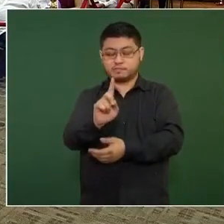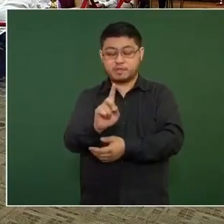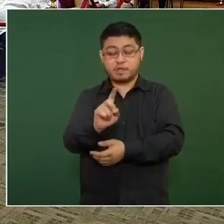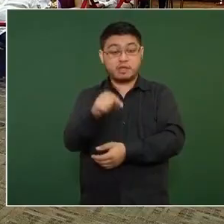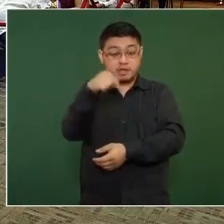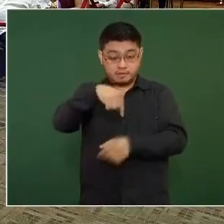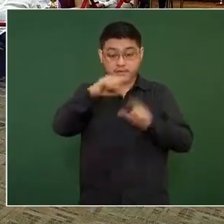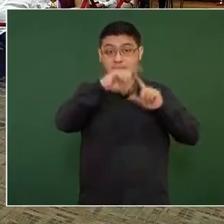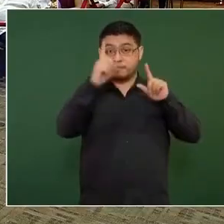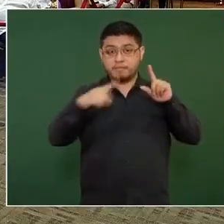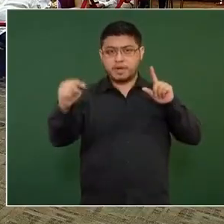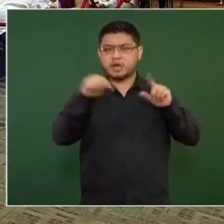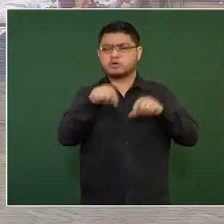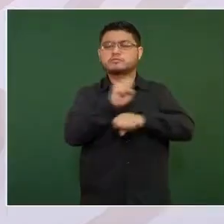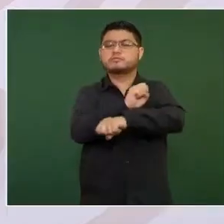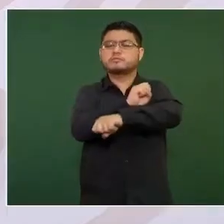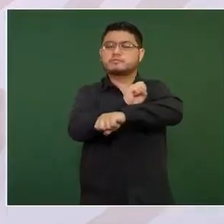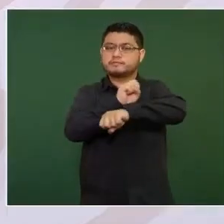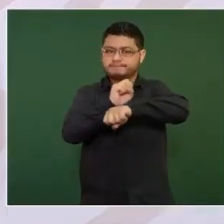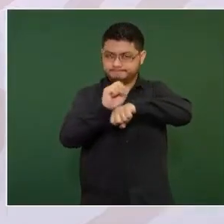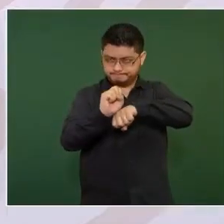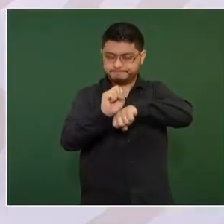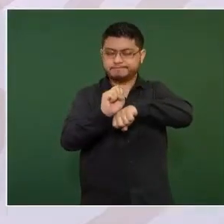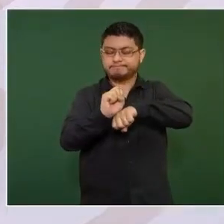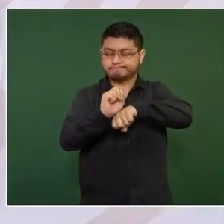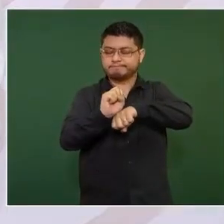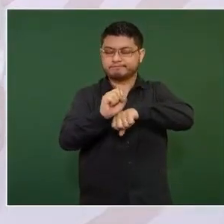realidad y no es